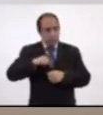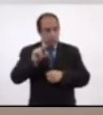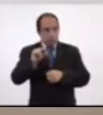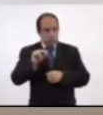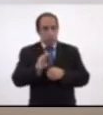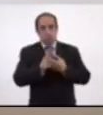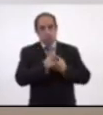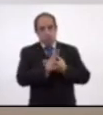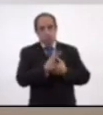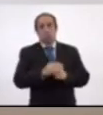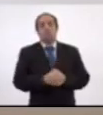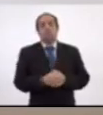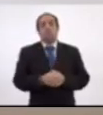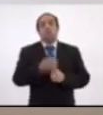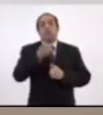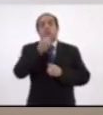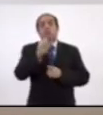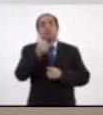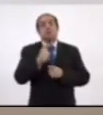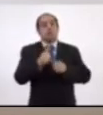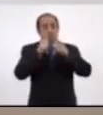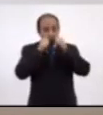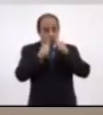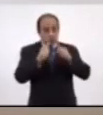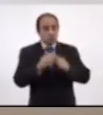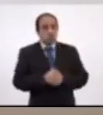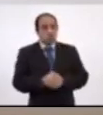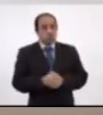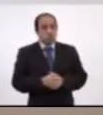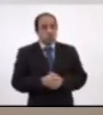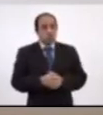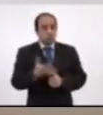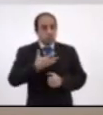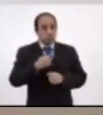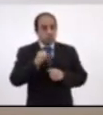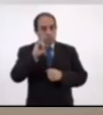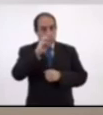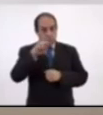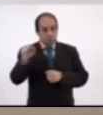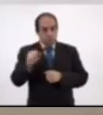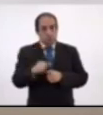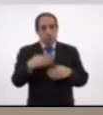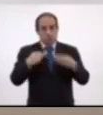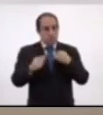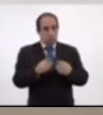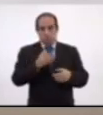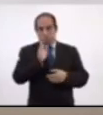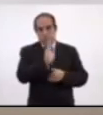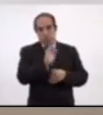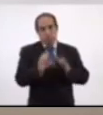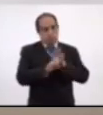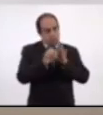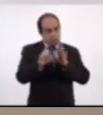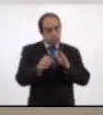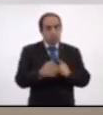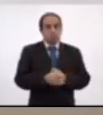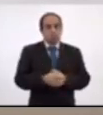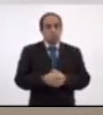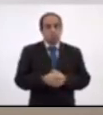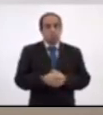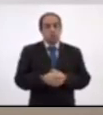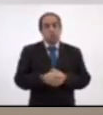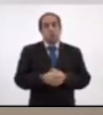hay que decir que las otras atenciones que da el Seguro Social y que la pandemia no detiene, por ejemplo, un parto